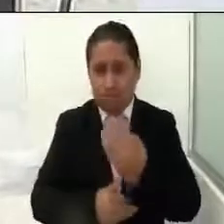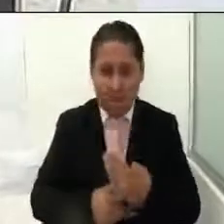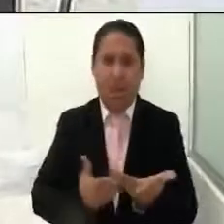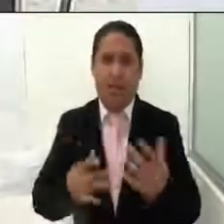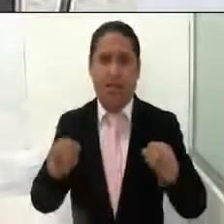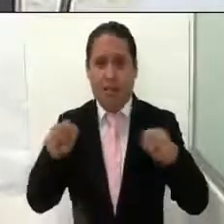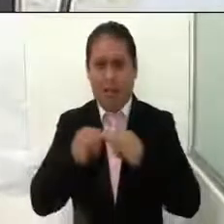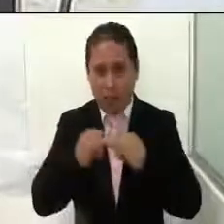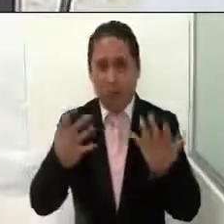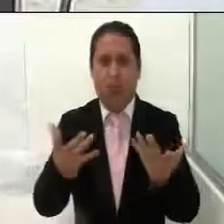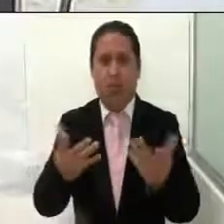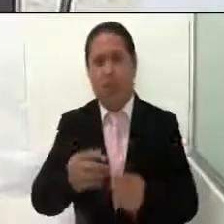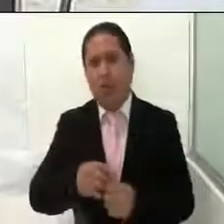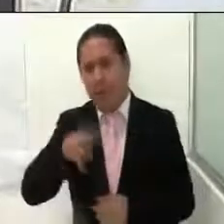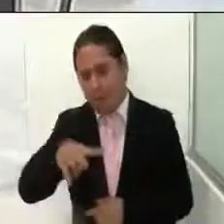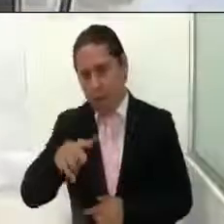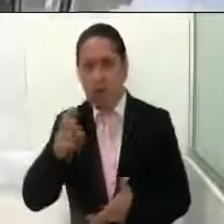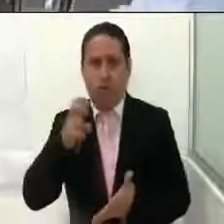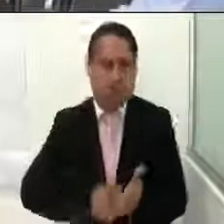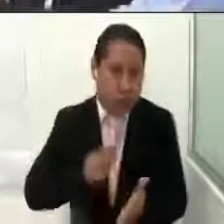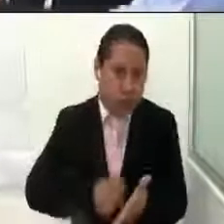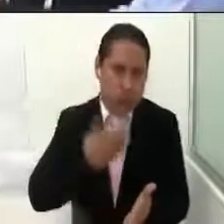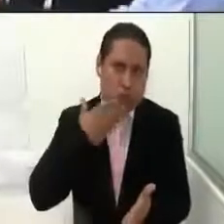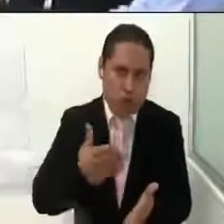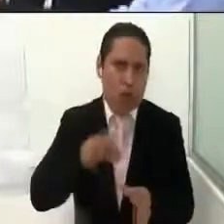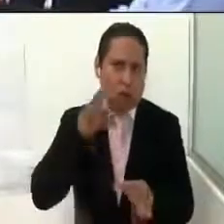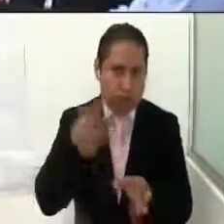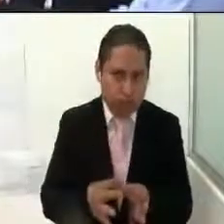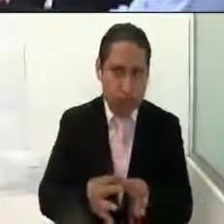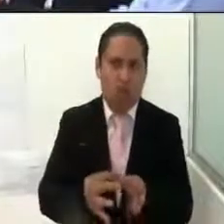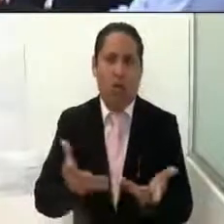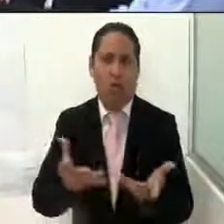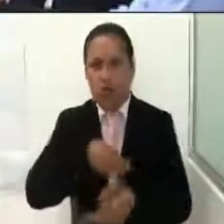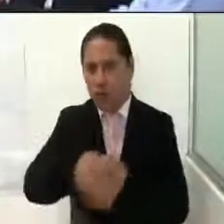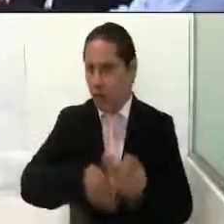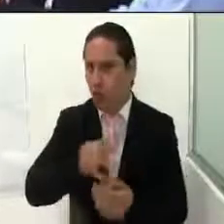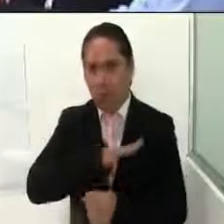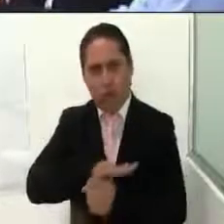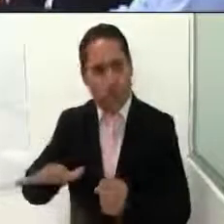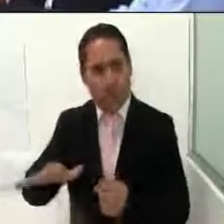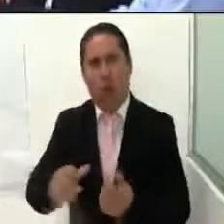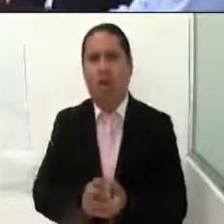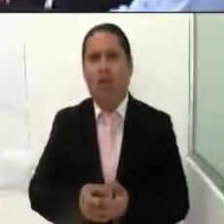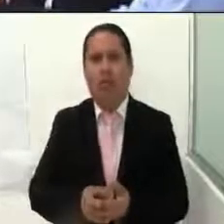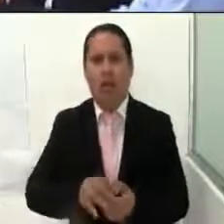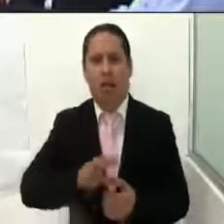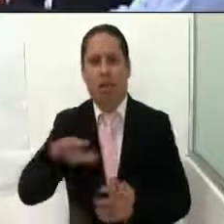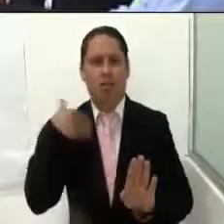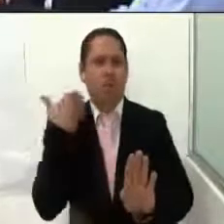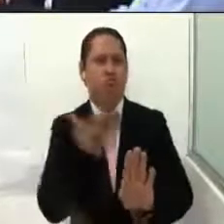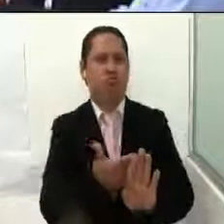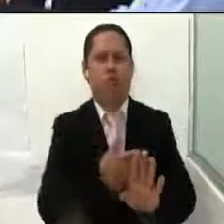la correcta prestación del servicio público o en general que ofenden en mayor grado a la